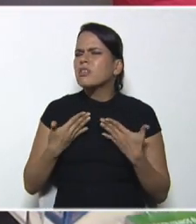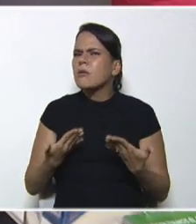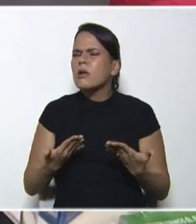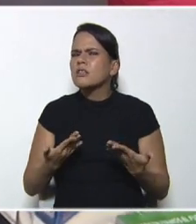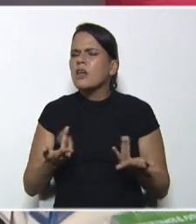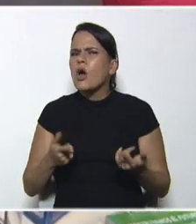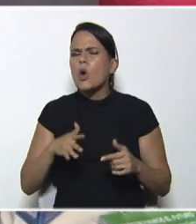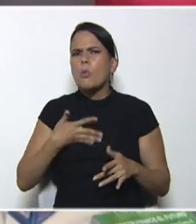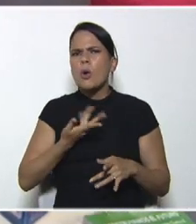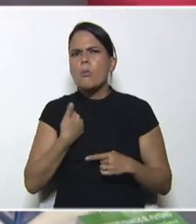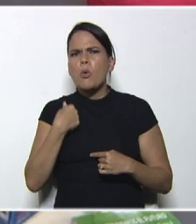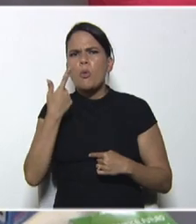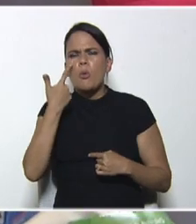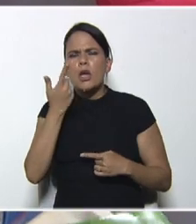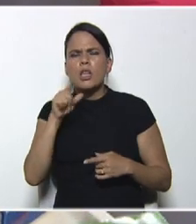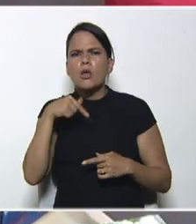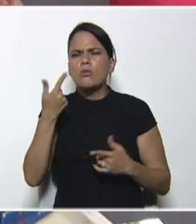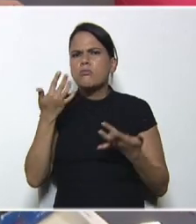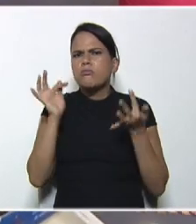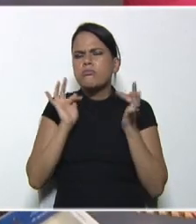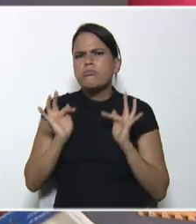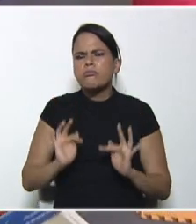lo podemos ver en otro aspecto?